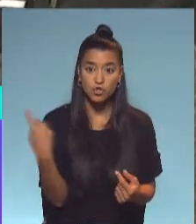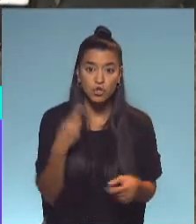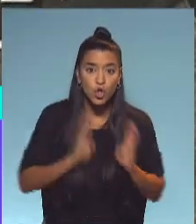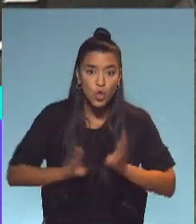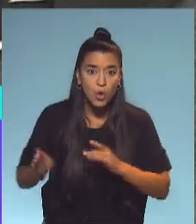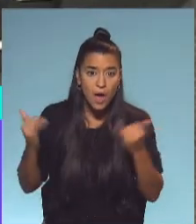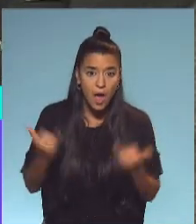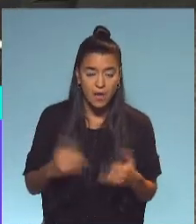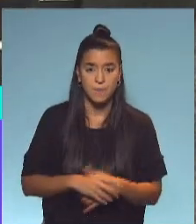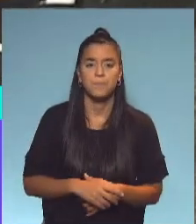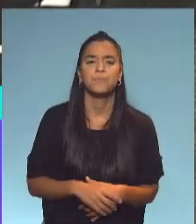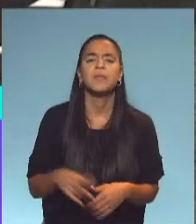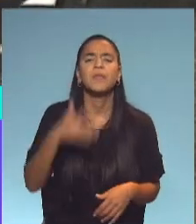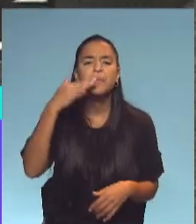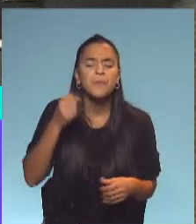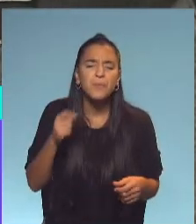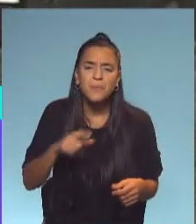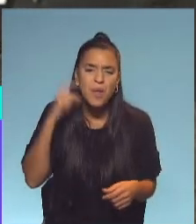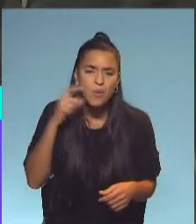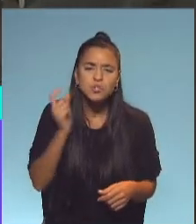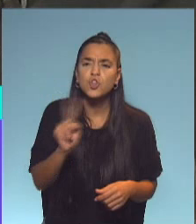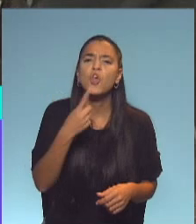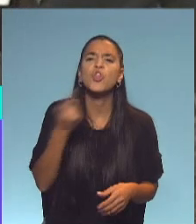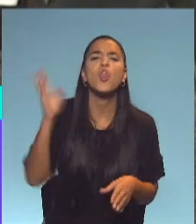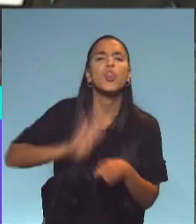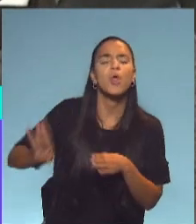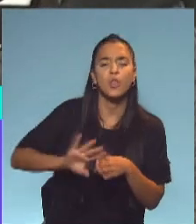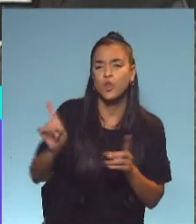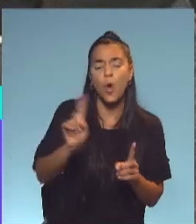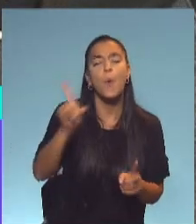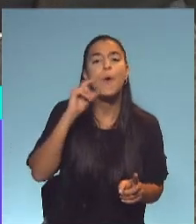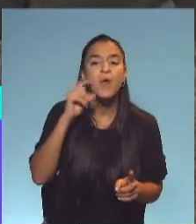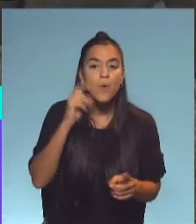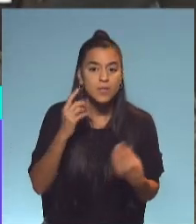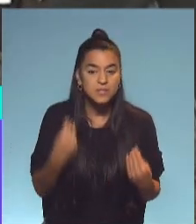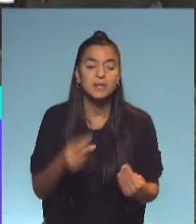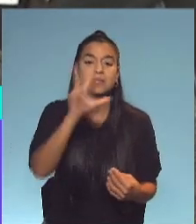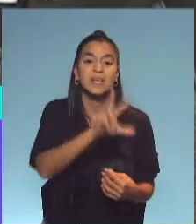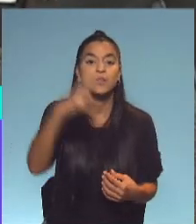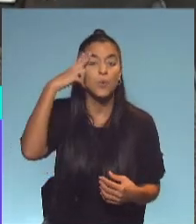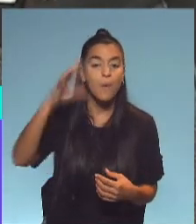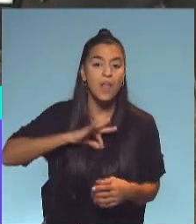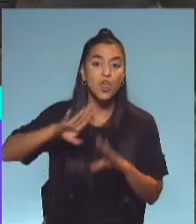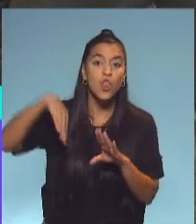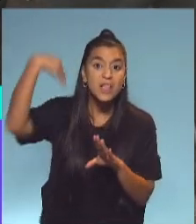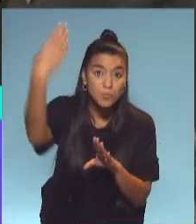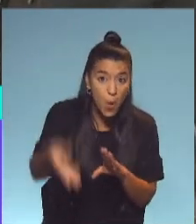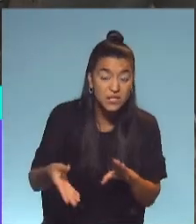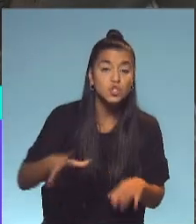torturados. La verdadera vergüenza, yo no digo que sea una deuda, la verdadera vergüenza es que 39 años después